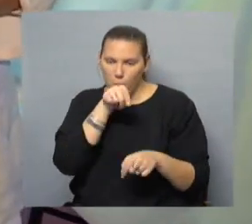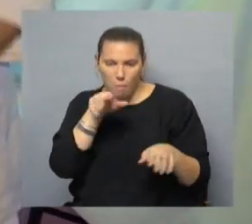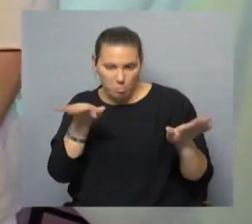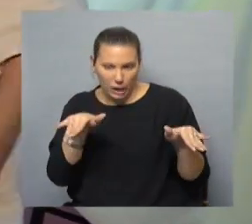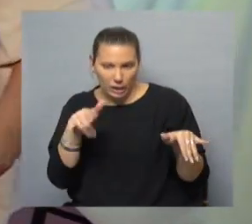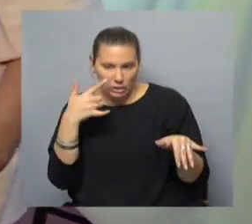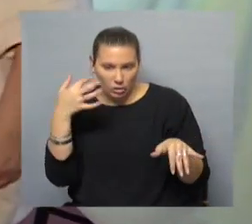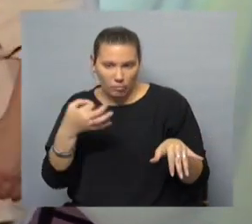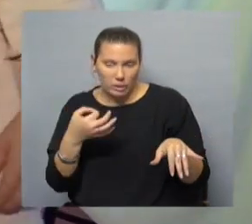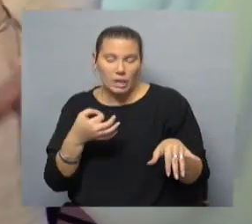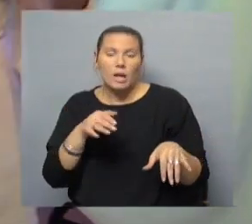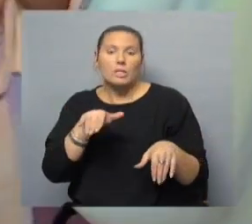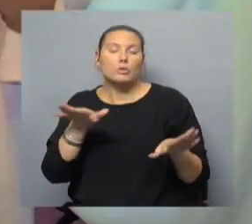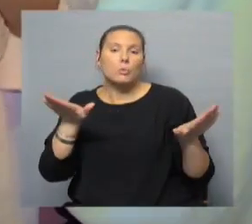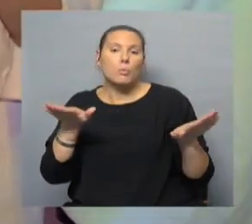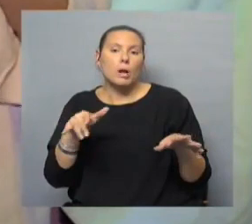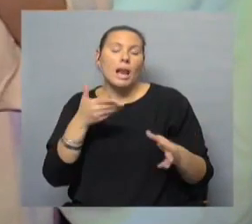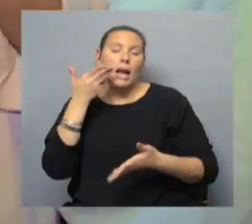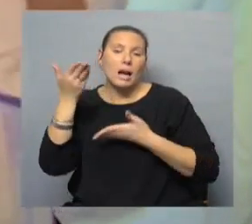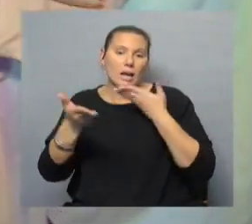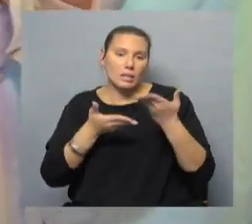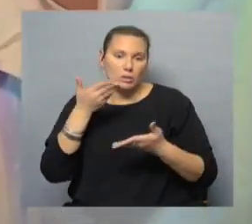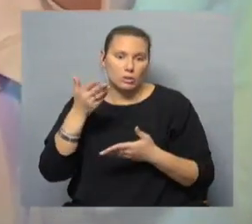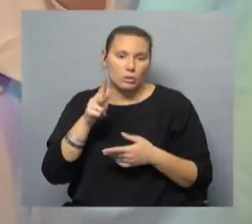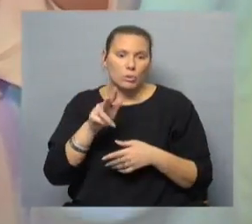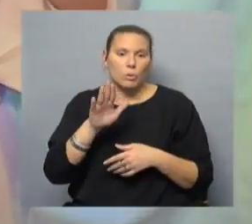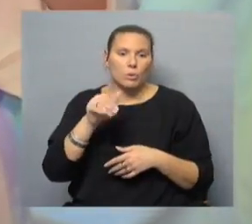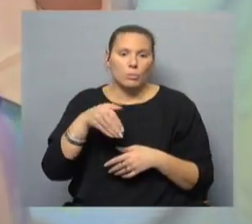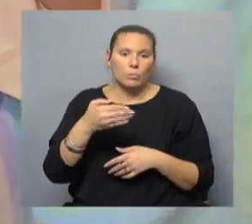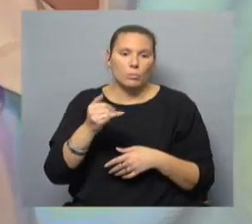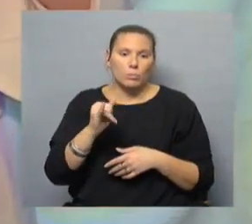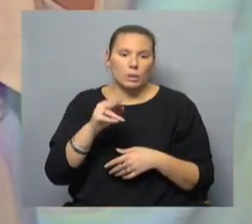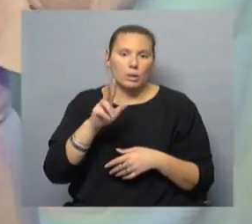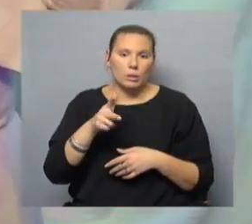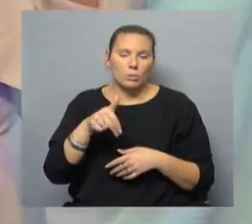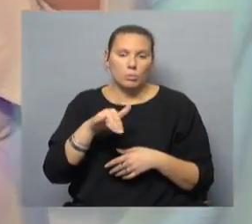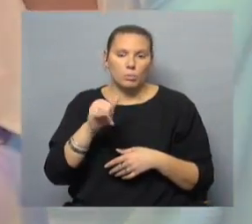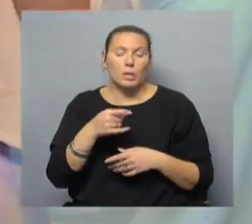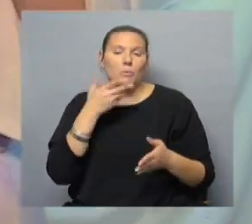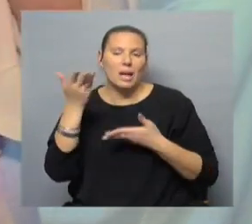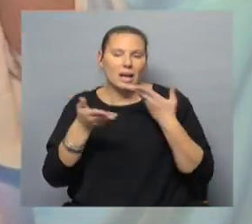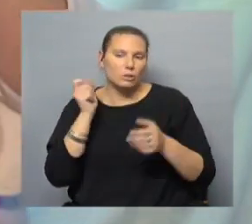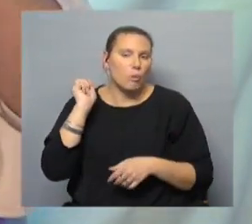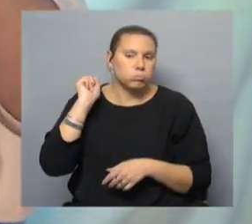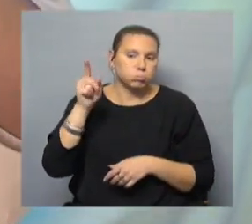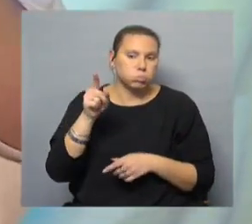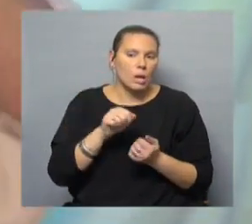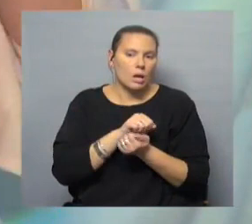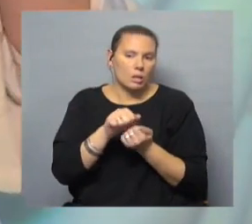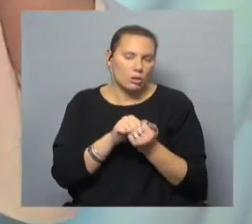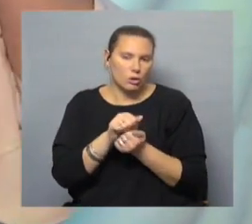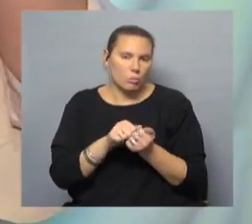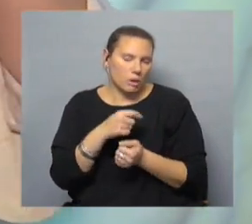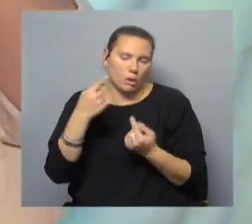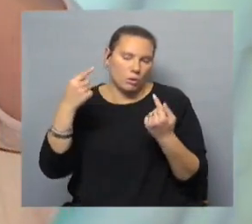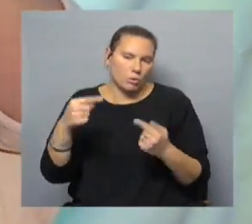¿verdad? Sí, es un ave. En realidad, la canción, el Umbi Umbi, es un ave de Angola. Y la canción es una canción tradicional en lengua mbundu, de una de